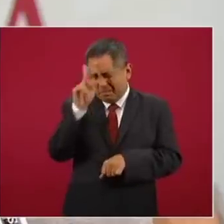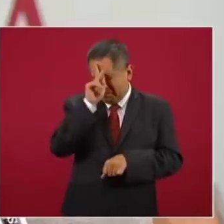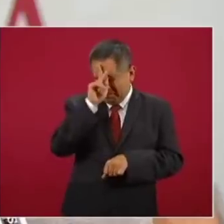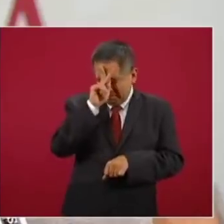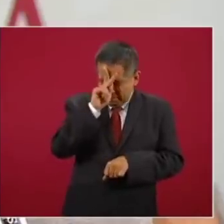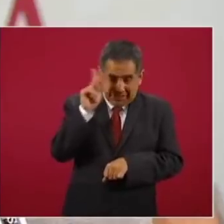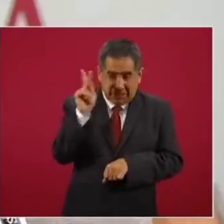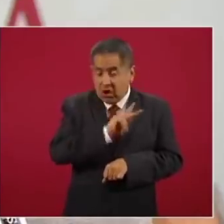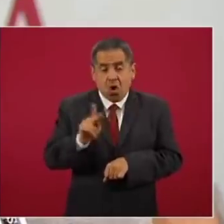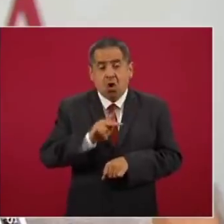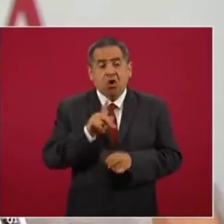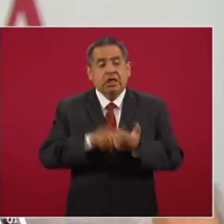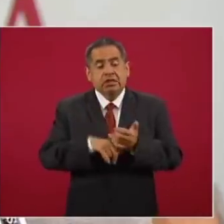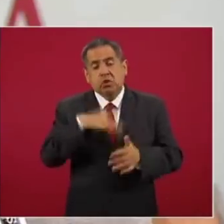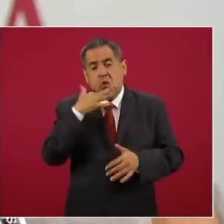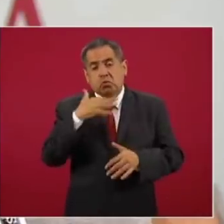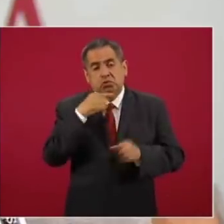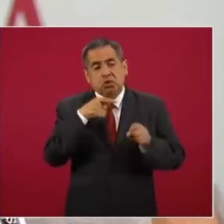nefasta